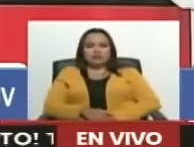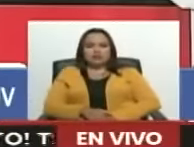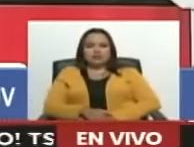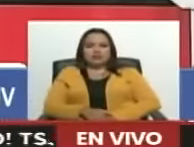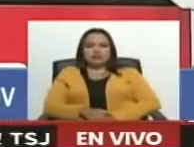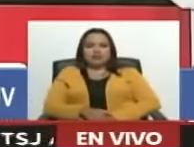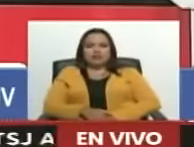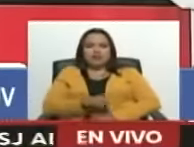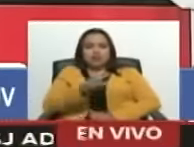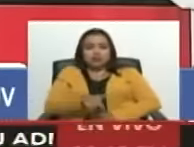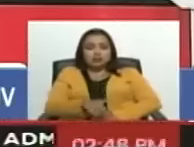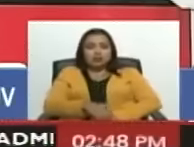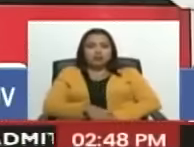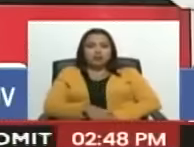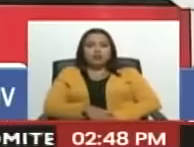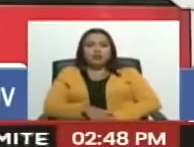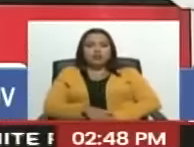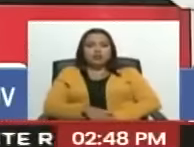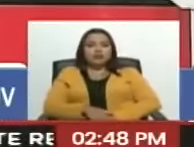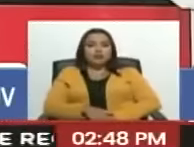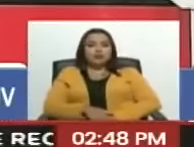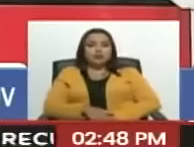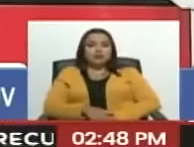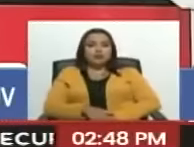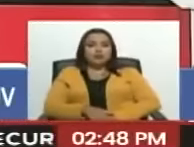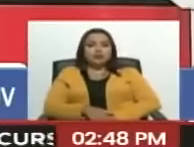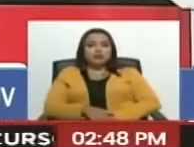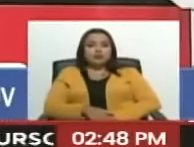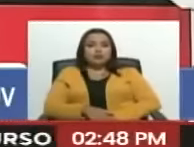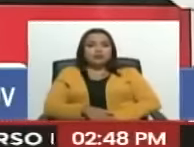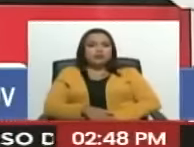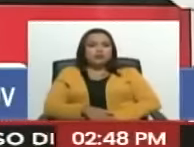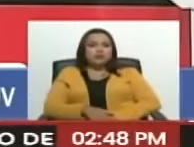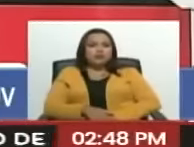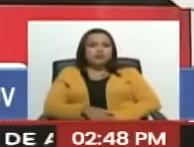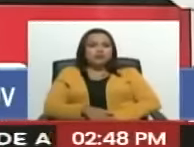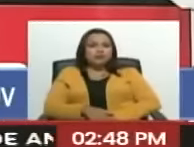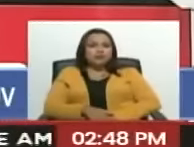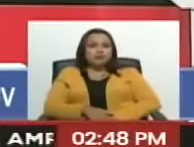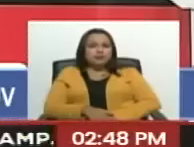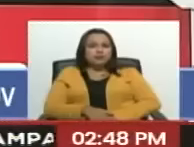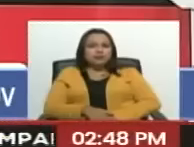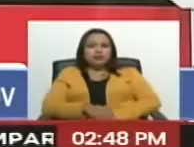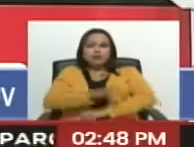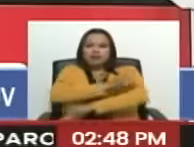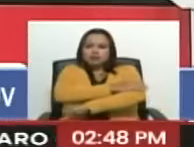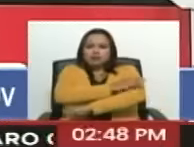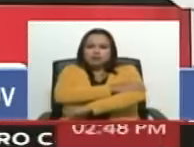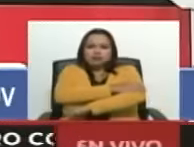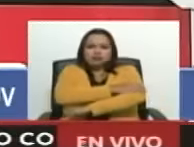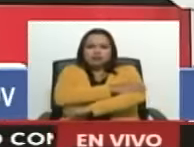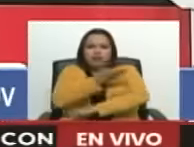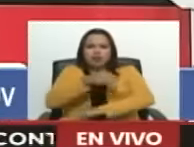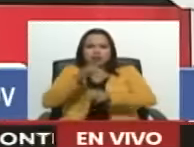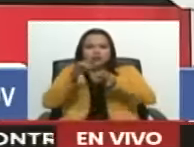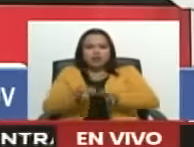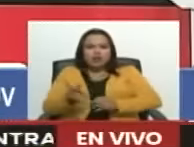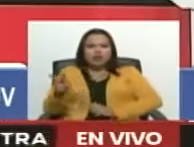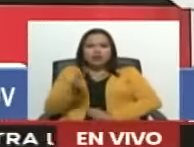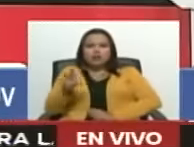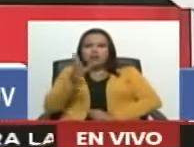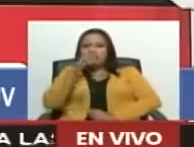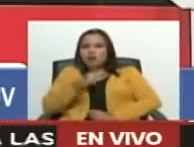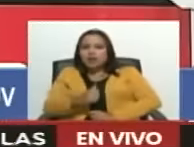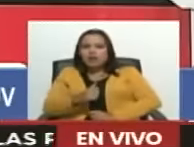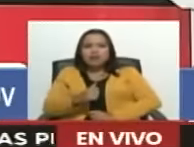que apuesta a que Venezuela no tenga política sobre